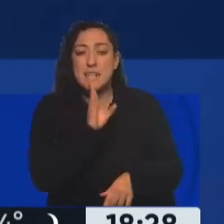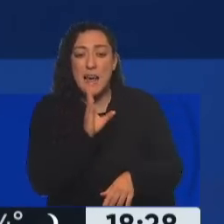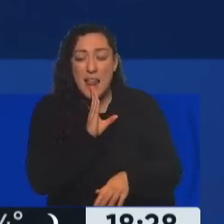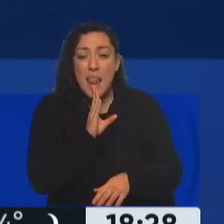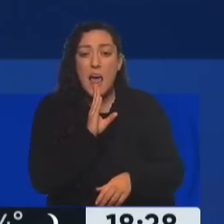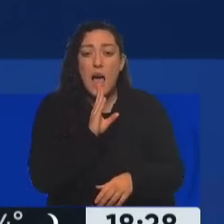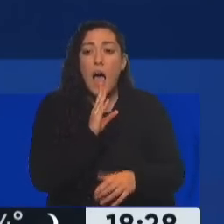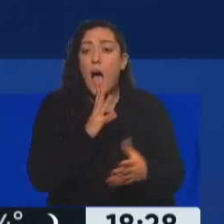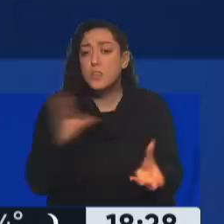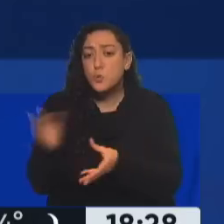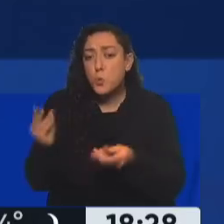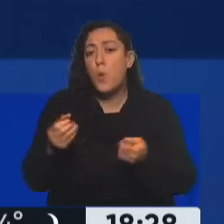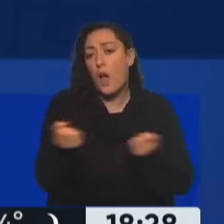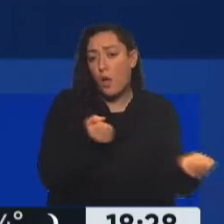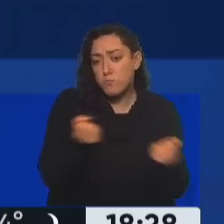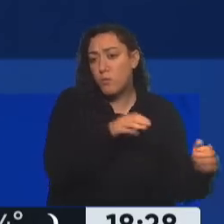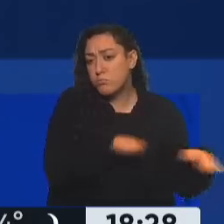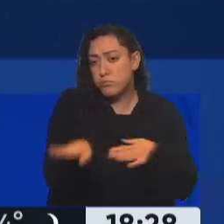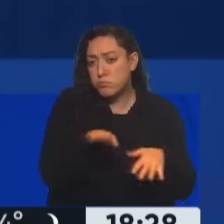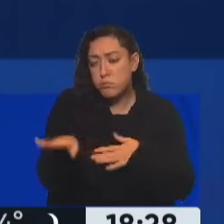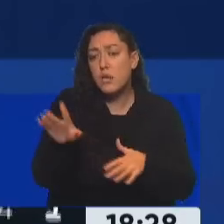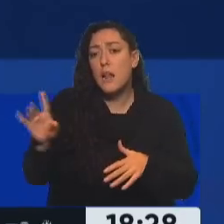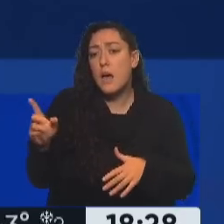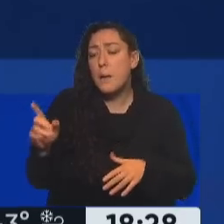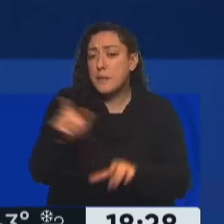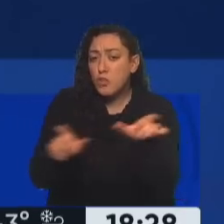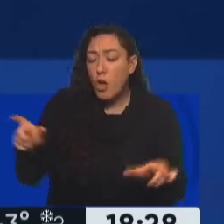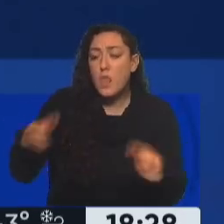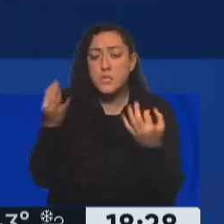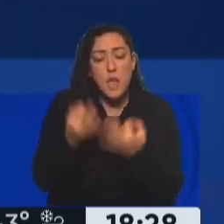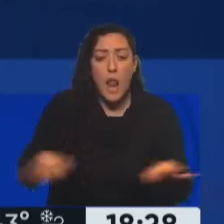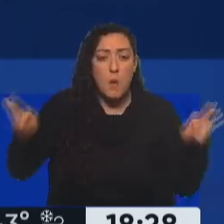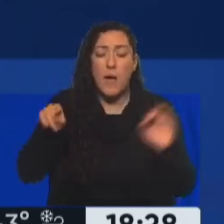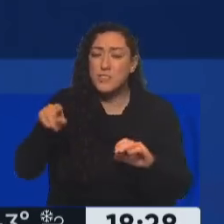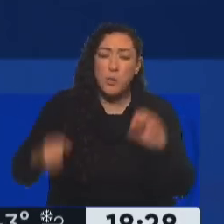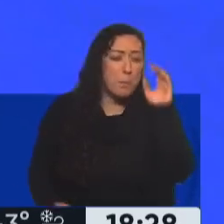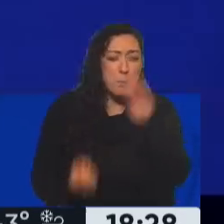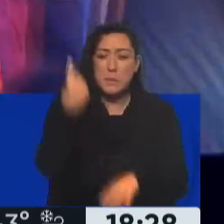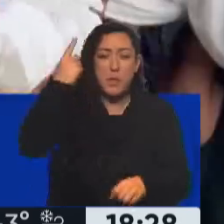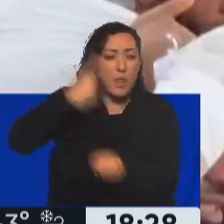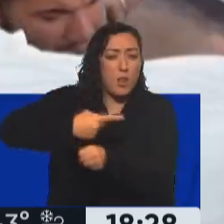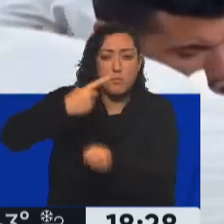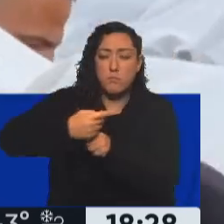to unblock the humanitarian aid. Saving lives must be our top priority.